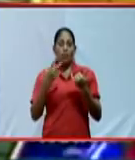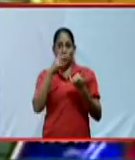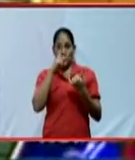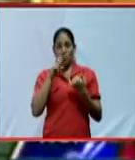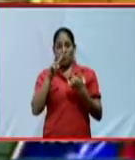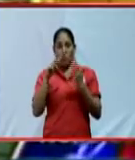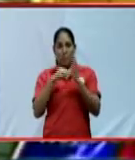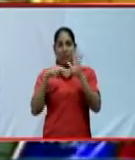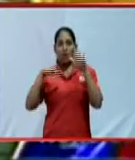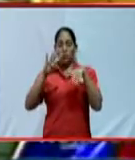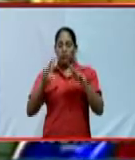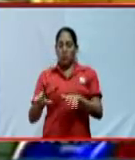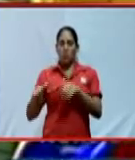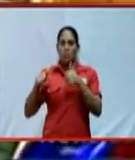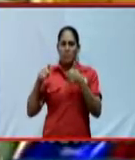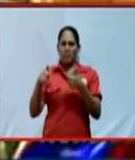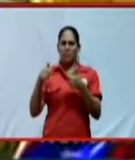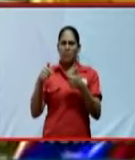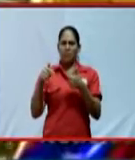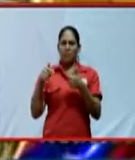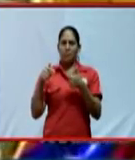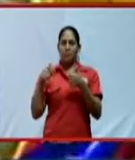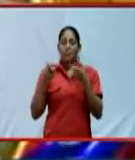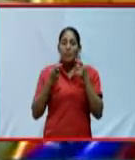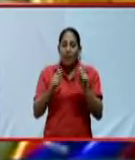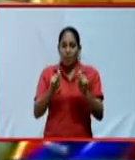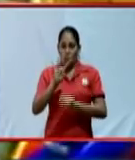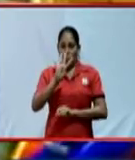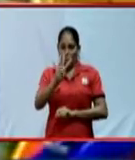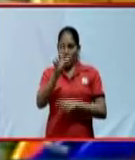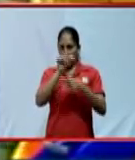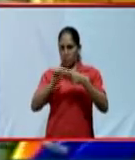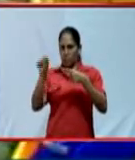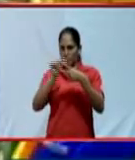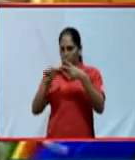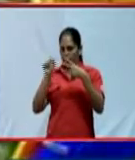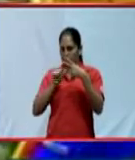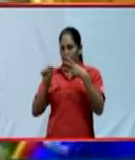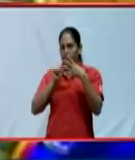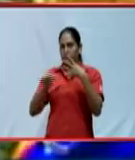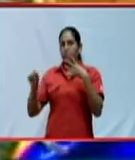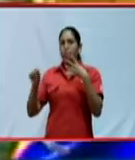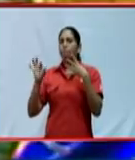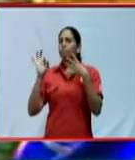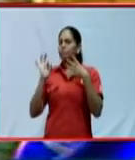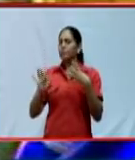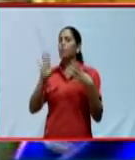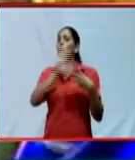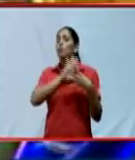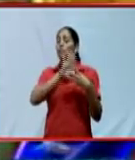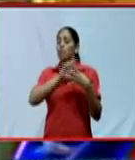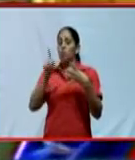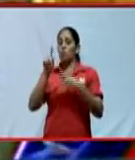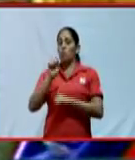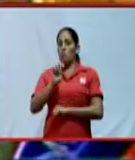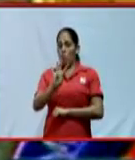particularmente en estas cuatro semanas, un formato que combina todos los anteriores formatos para un golpe de Estado